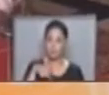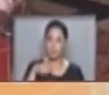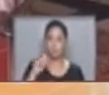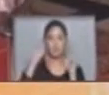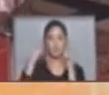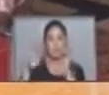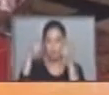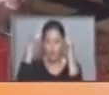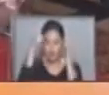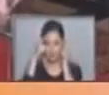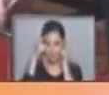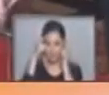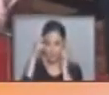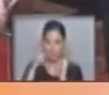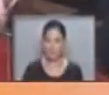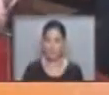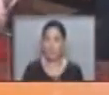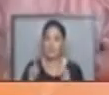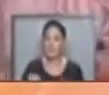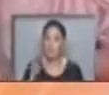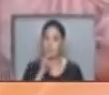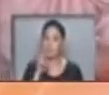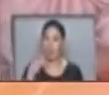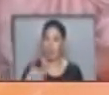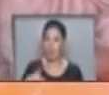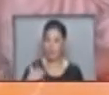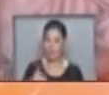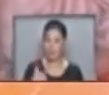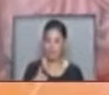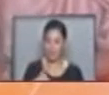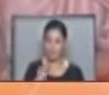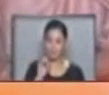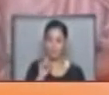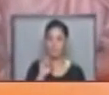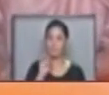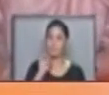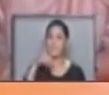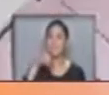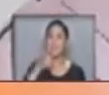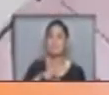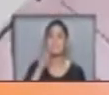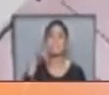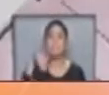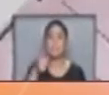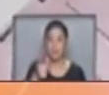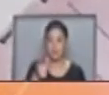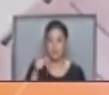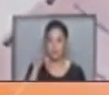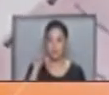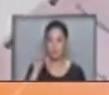argentina o no, quizás nosotros enfatizamos en eso por una cuestión lógica, pero no tiene mucha importancia.